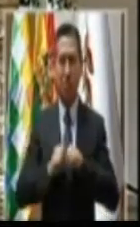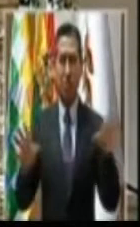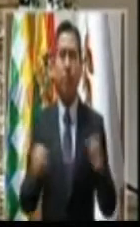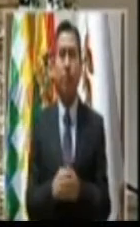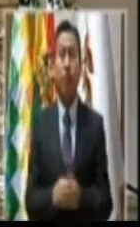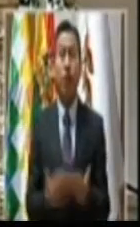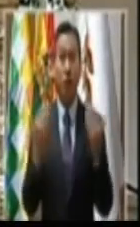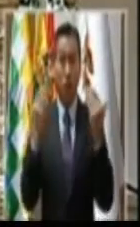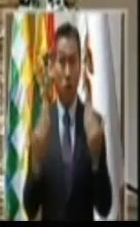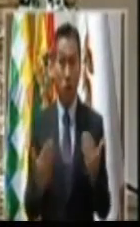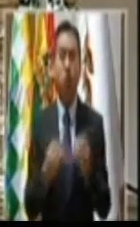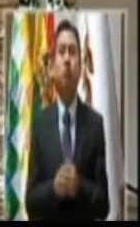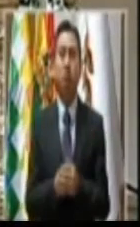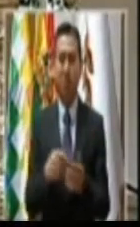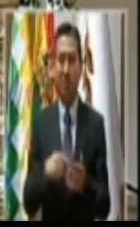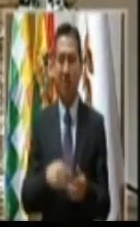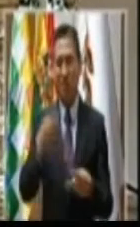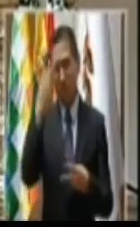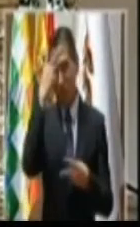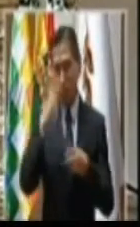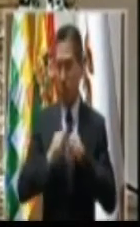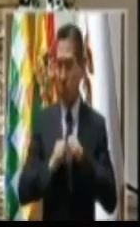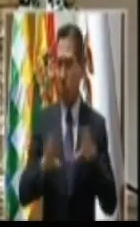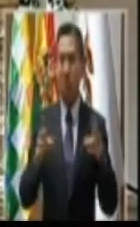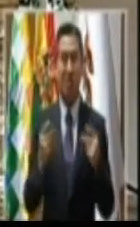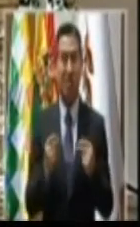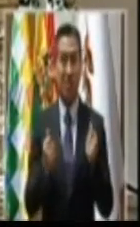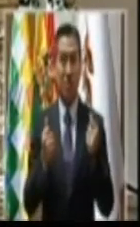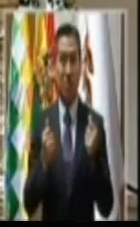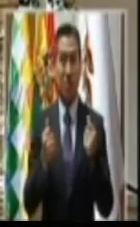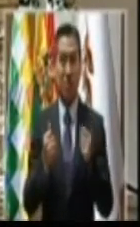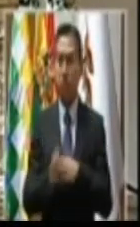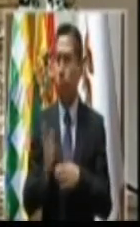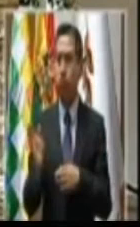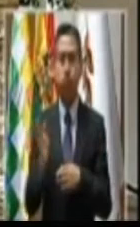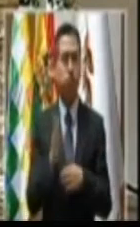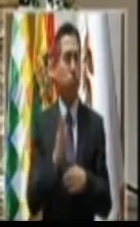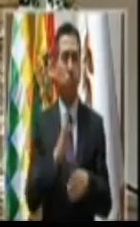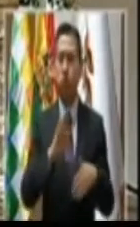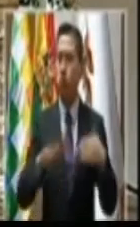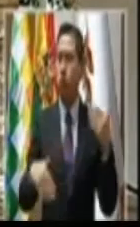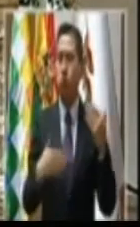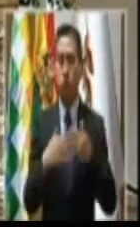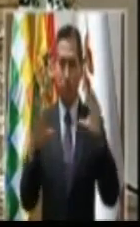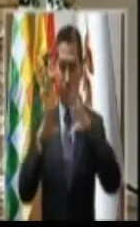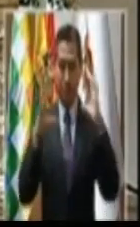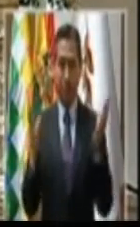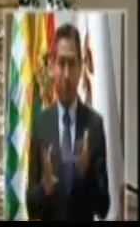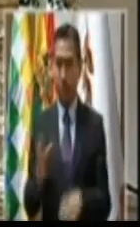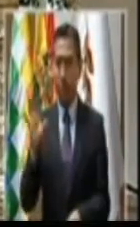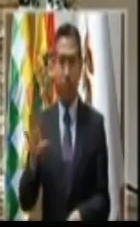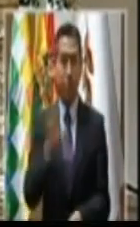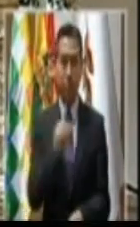hay la seriedad correspondiente. Y en todo caso, quienes vivimos en zozobra, quienes vivimos precisamente una tensa